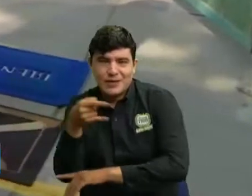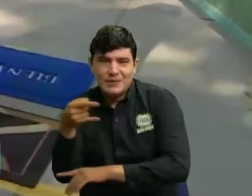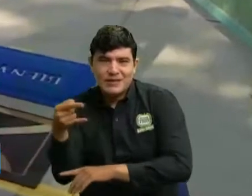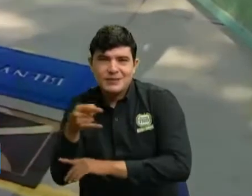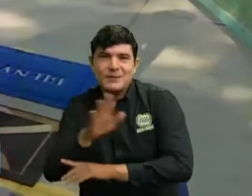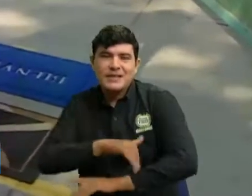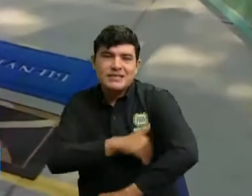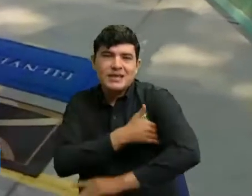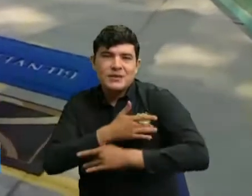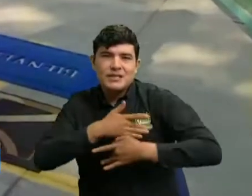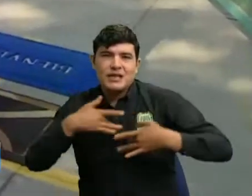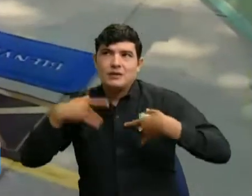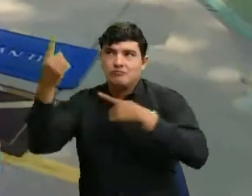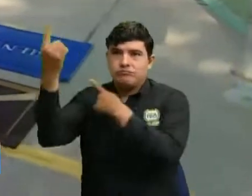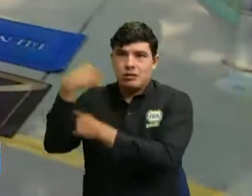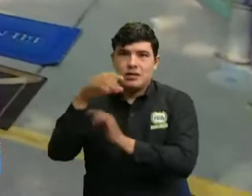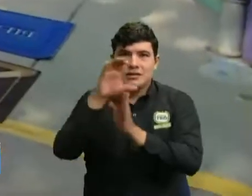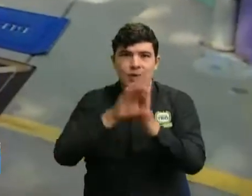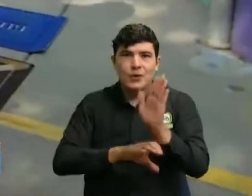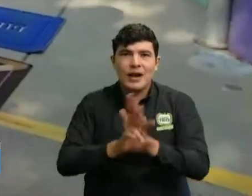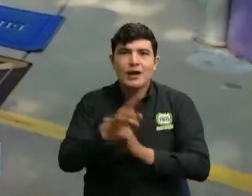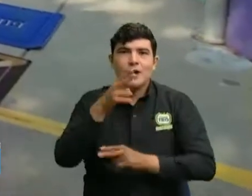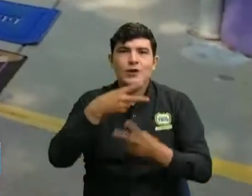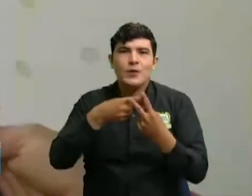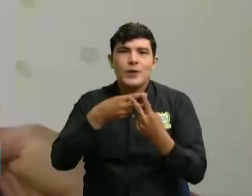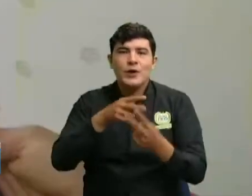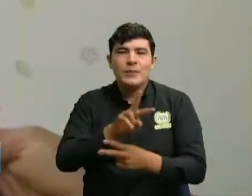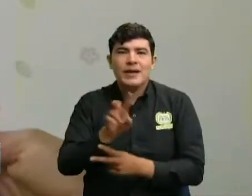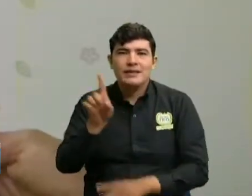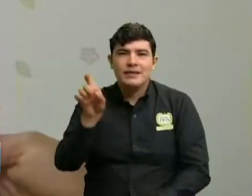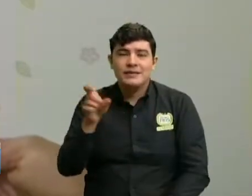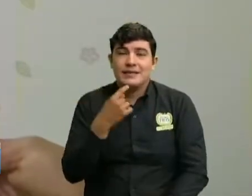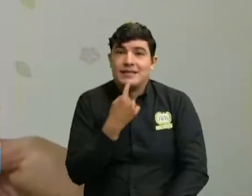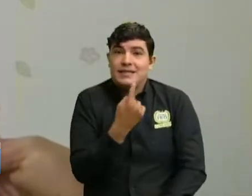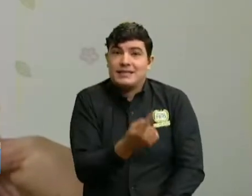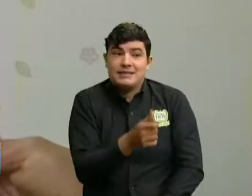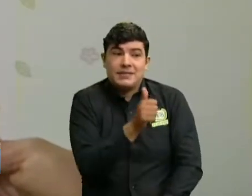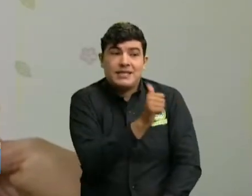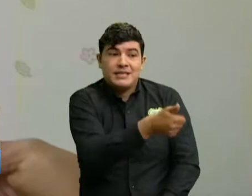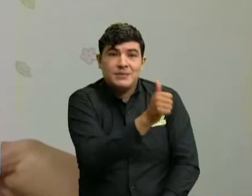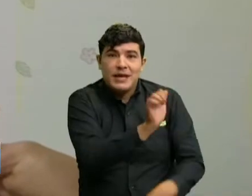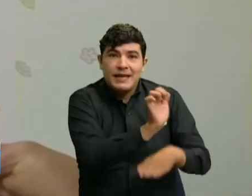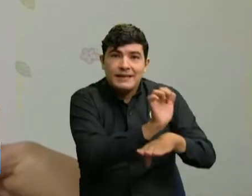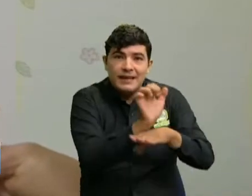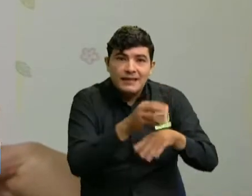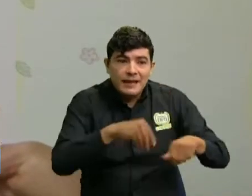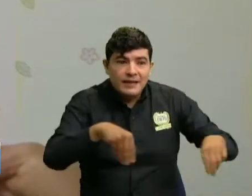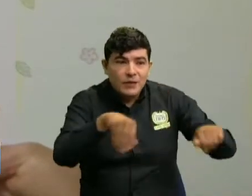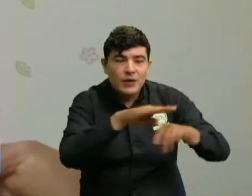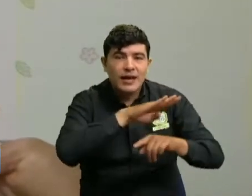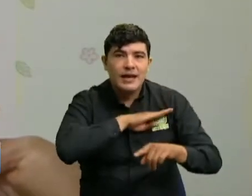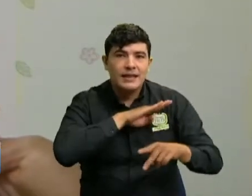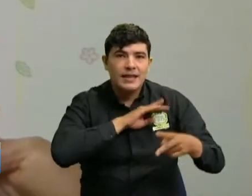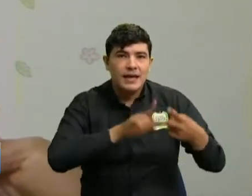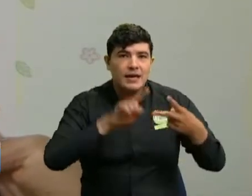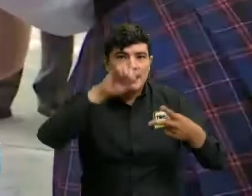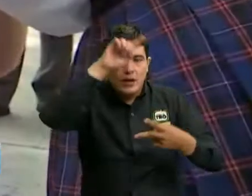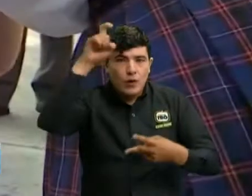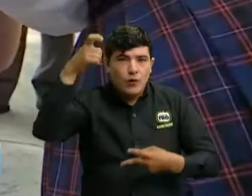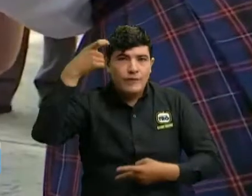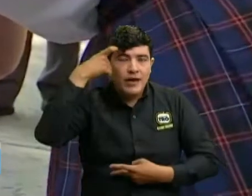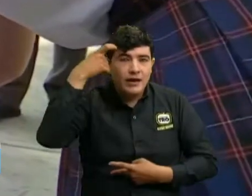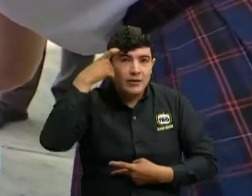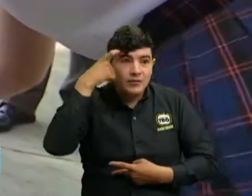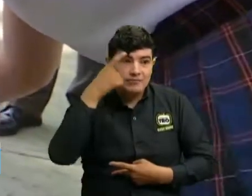26 donde dice que ya los entes territoriales alcaldías gobernaciones no pueden tener esa